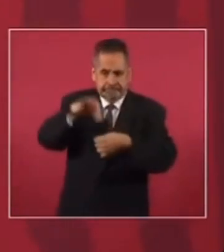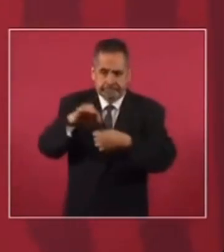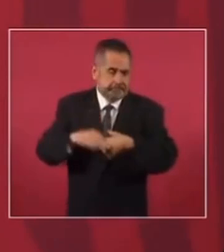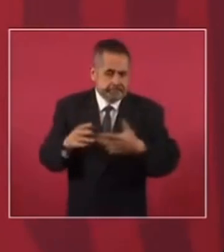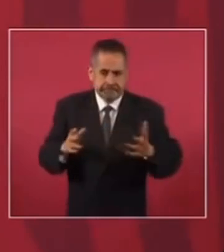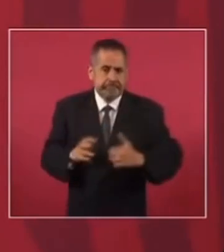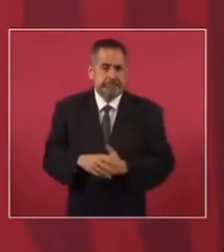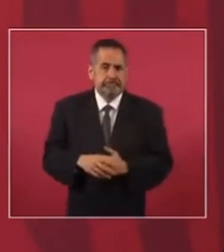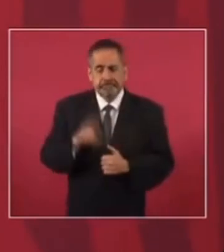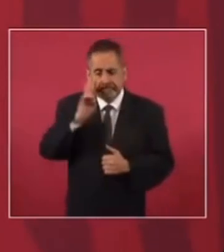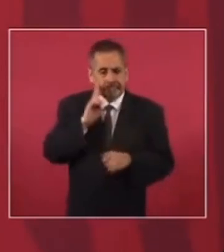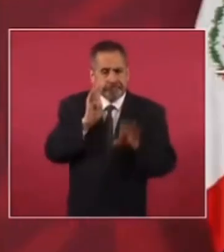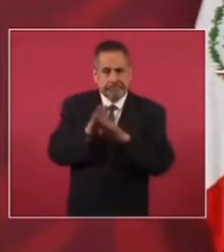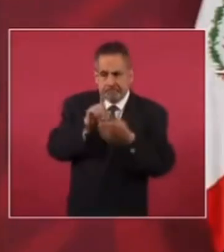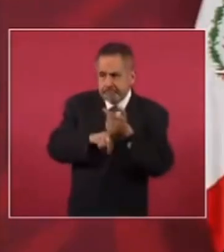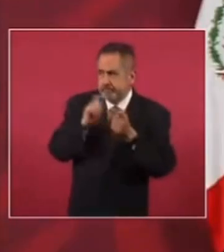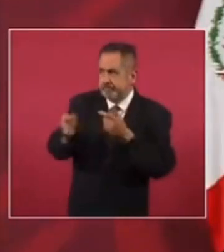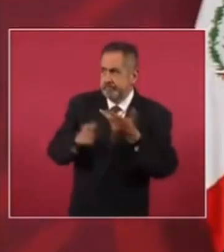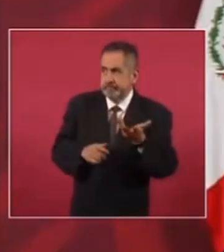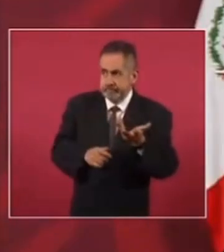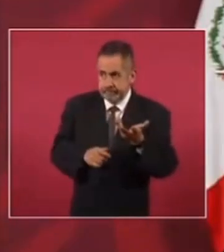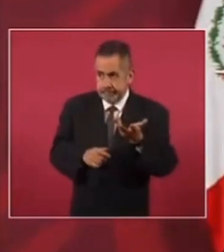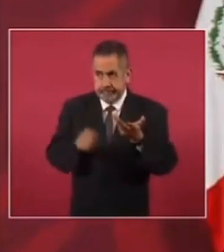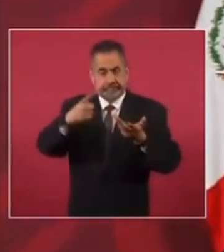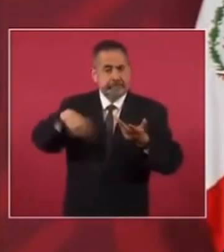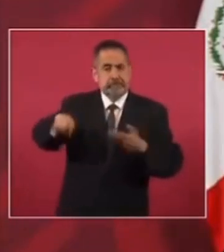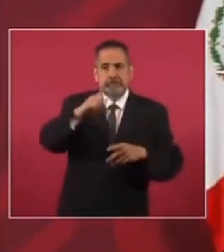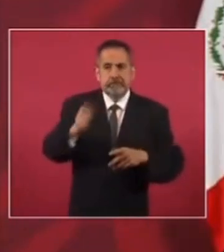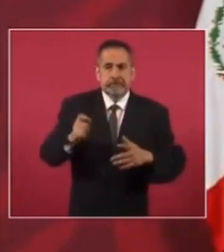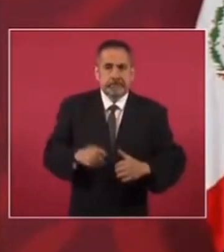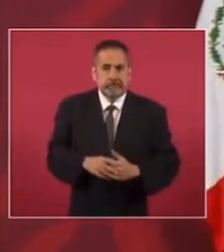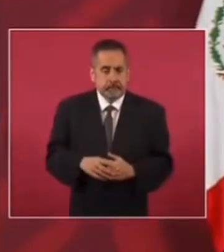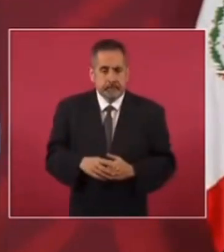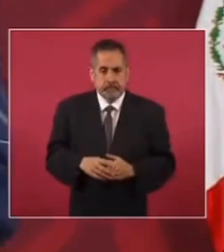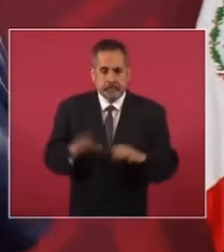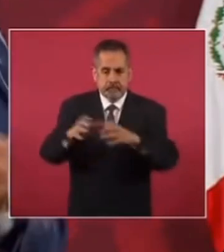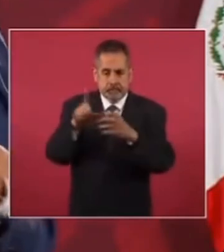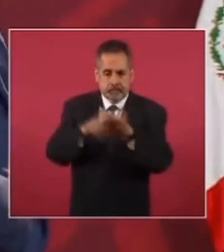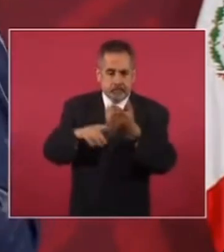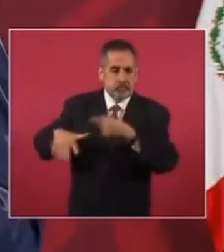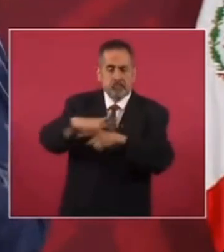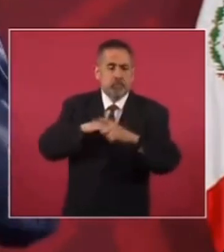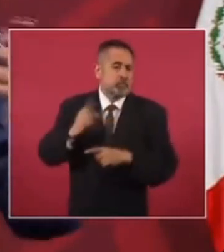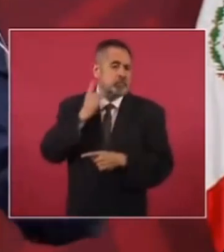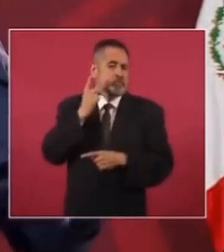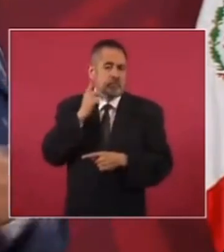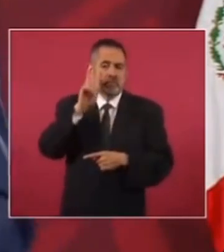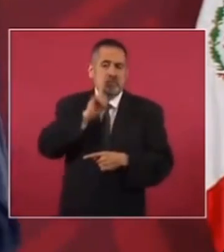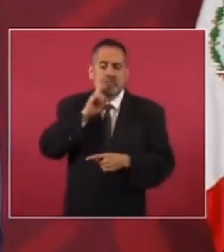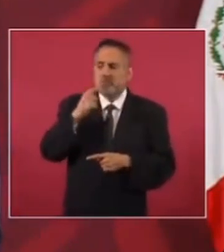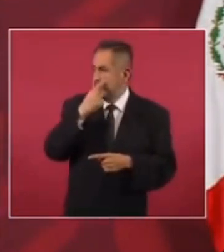Pese a esta vergonzosa votación, el presidente advierte que no va a sacar el ejército de las calles de